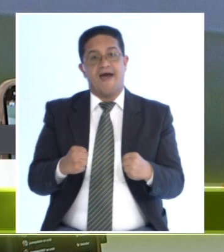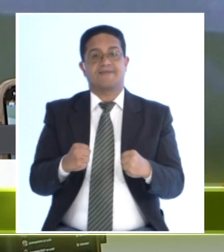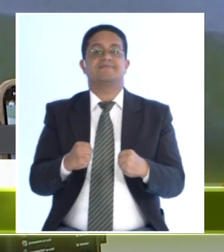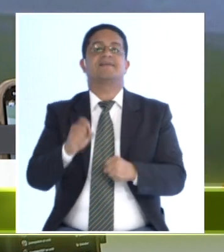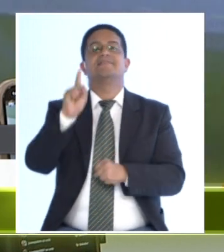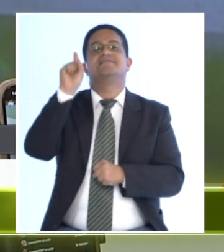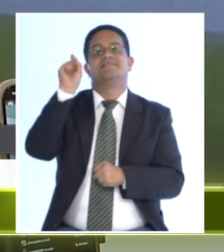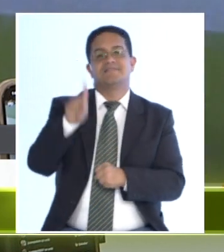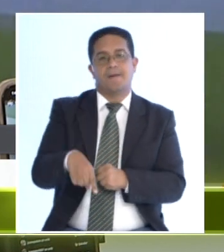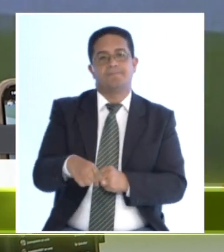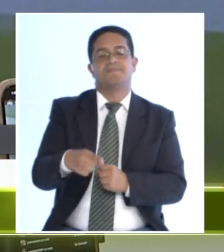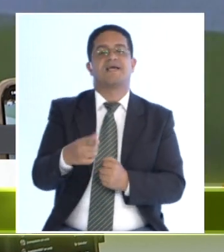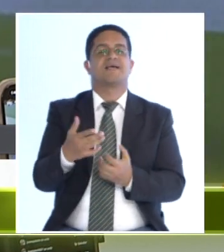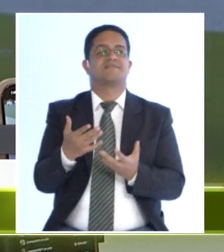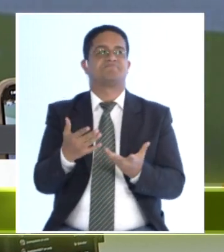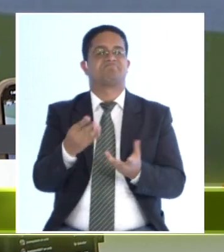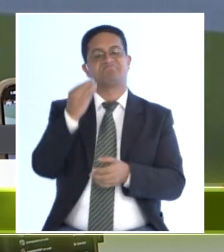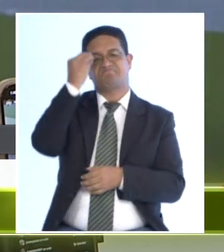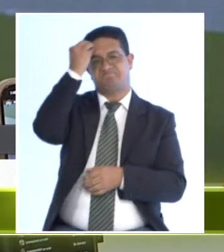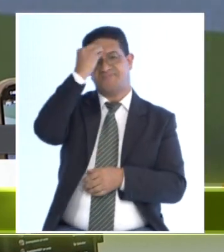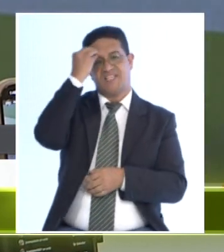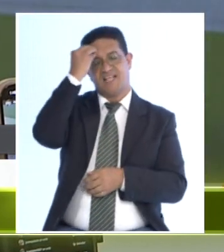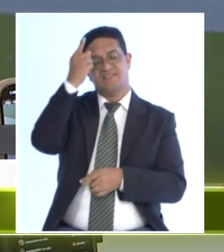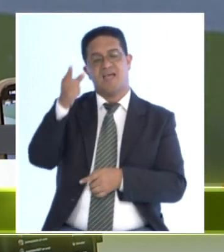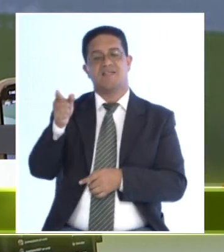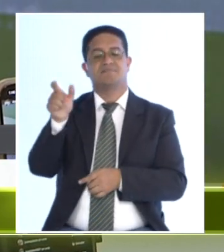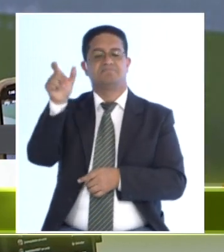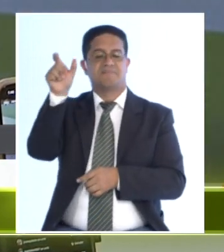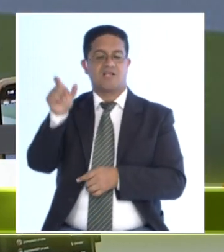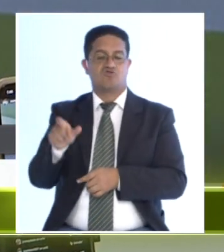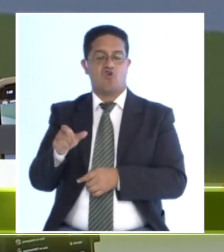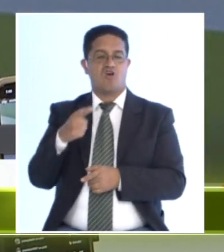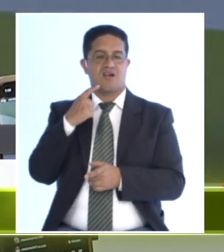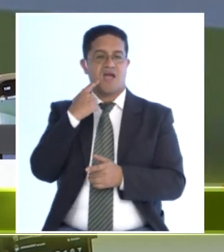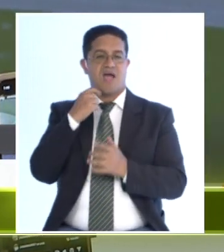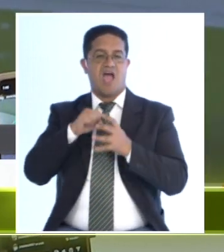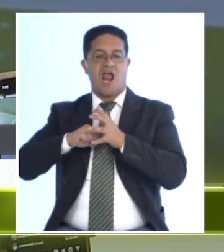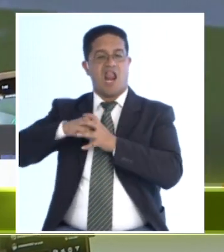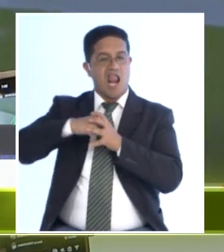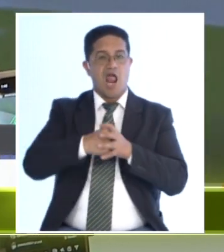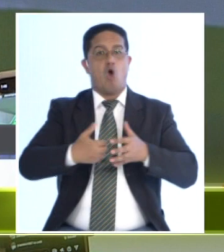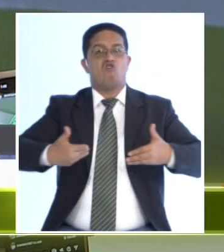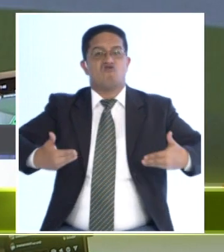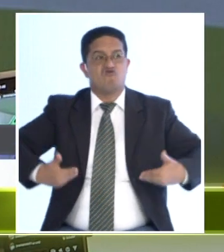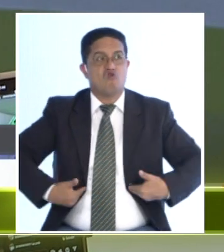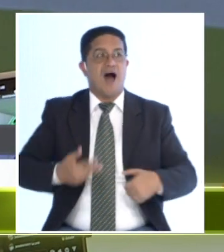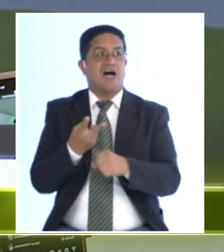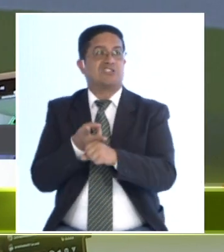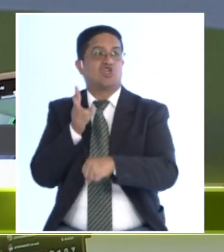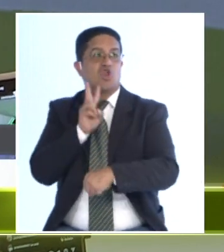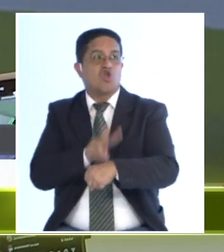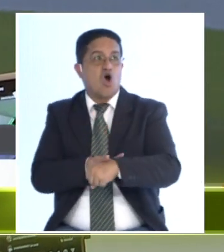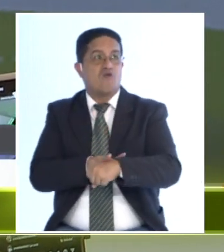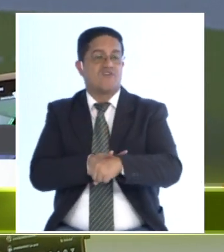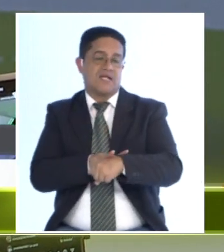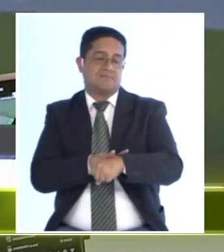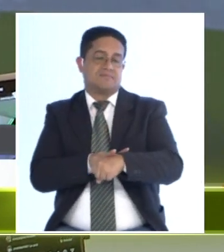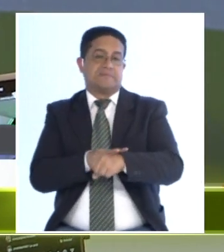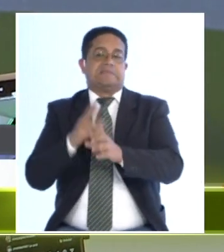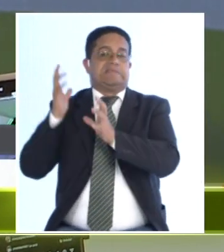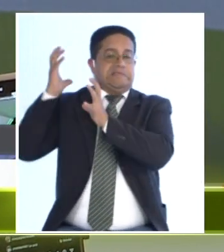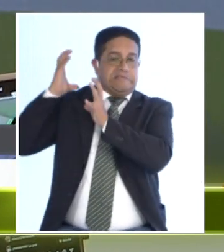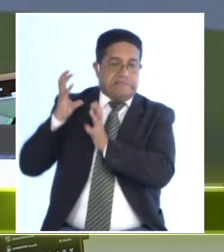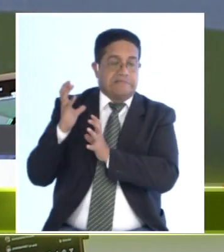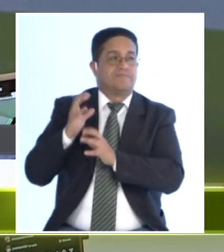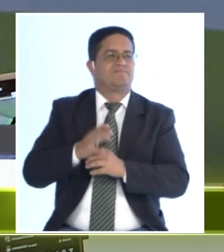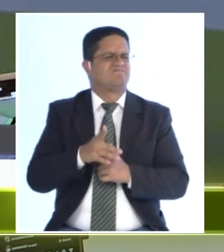También incluso se ha asociado al uso excesivo de la articulación, es decir, al esfuerzo que le damos, al sobreuso a la